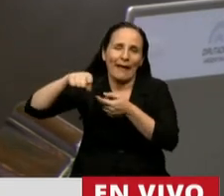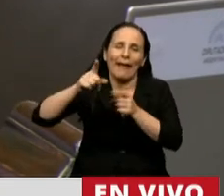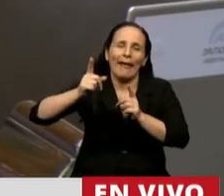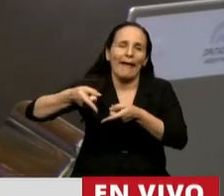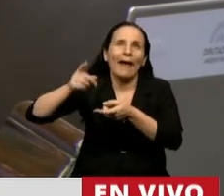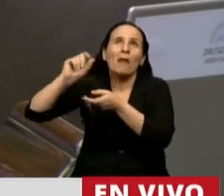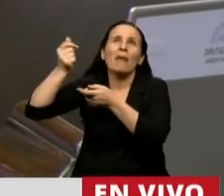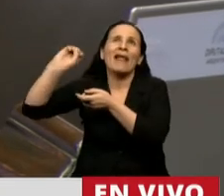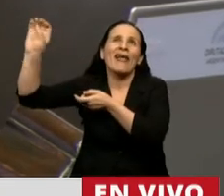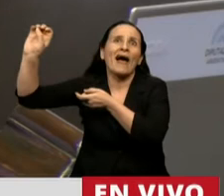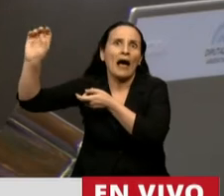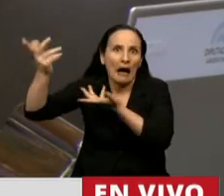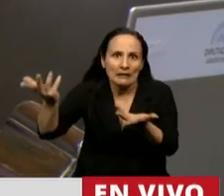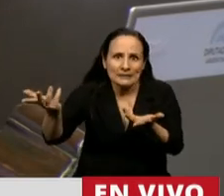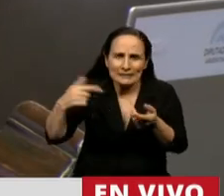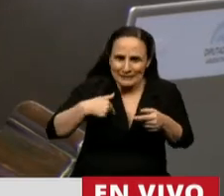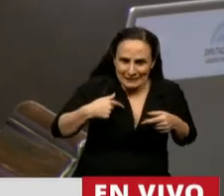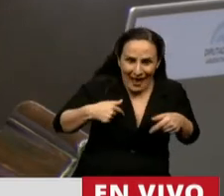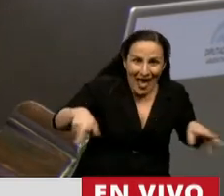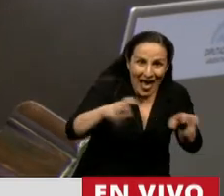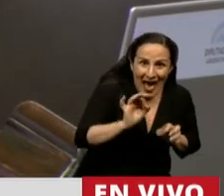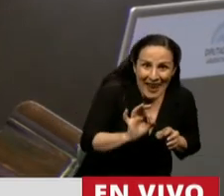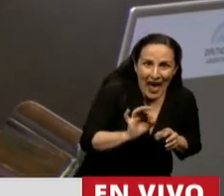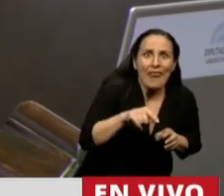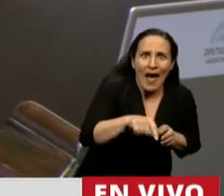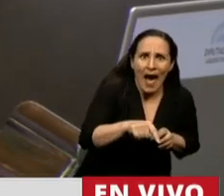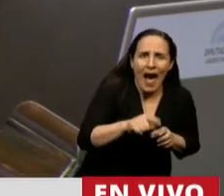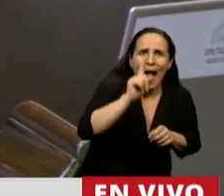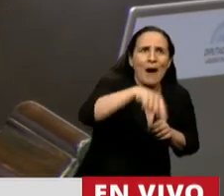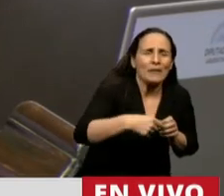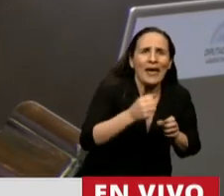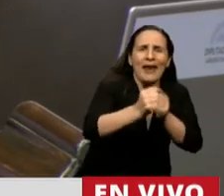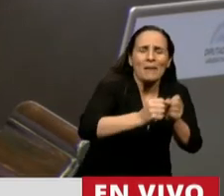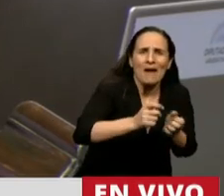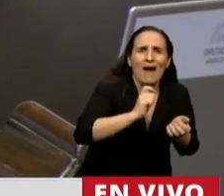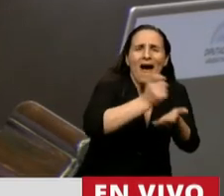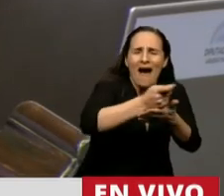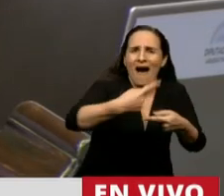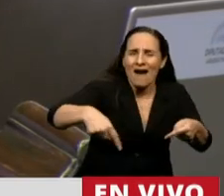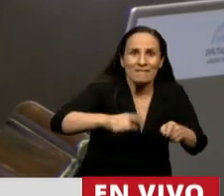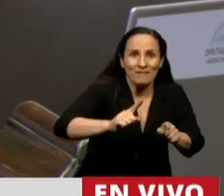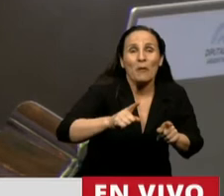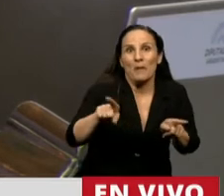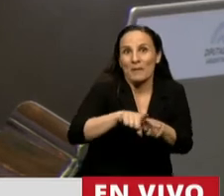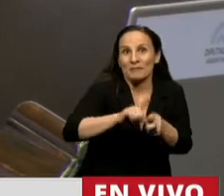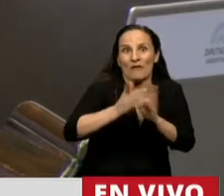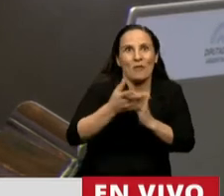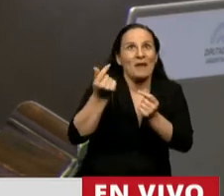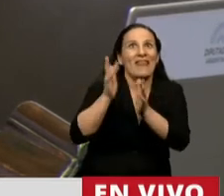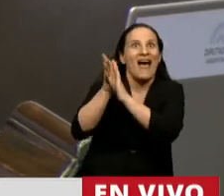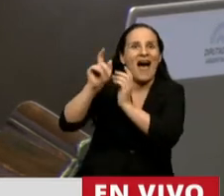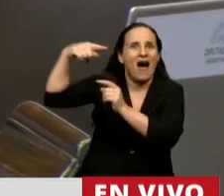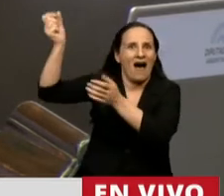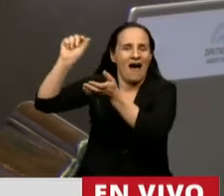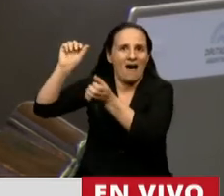fueron destinados a saneamiento ambiental que producen las mismas empresas. Esto también es parte de la fuga de capitales. El